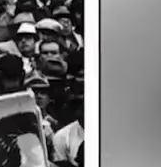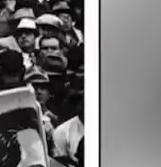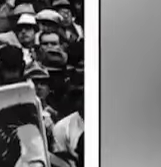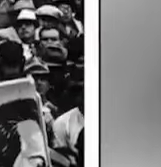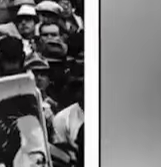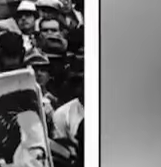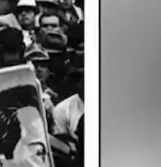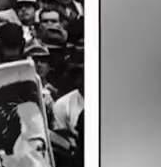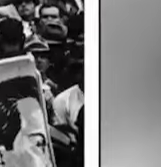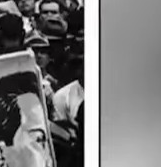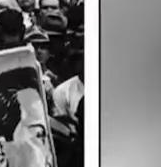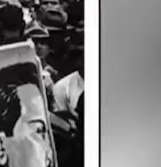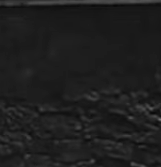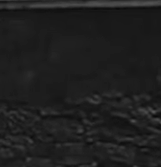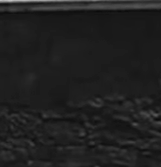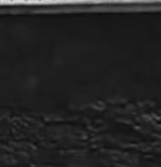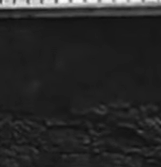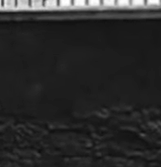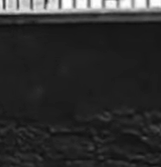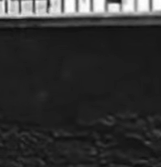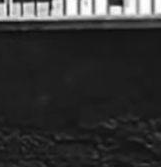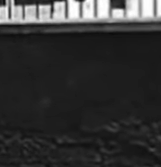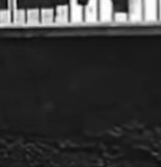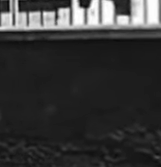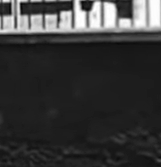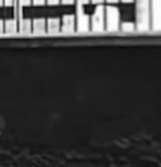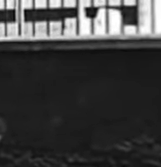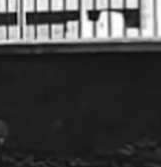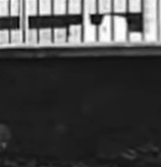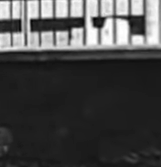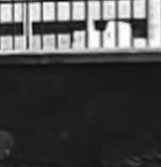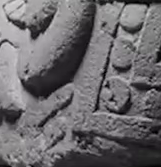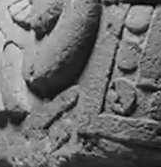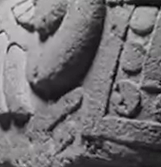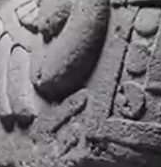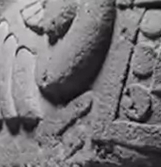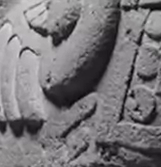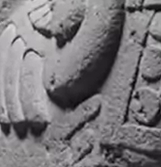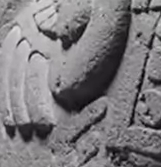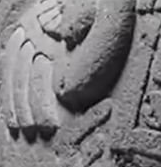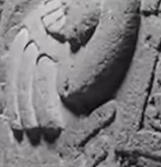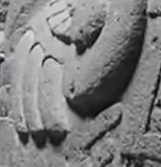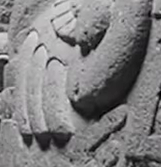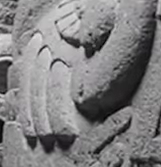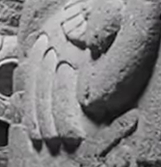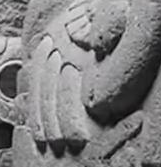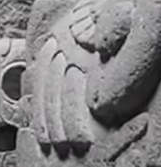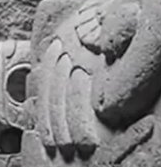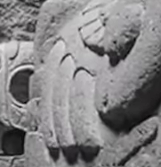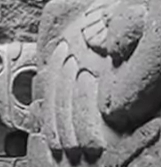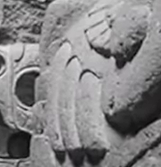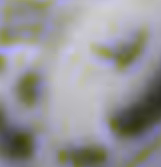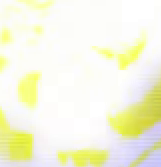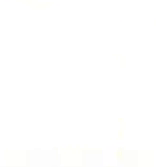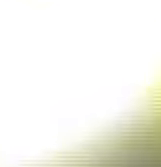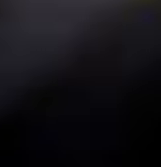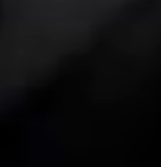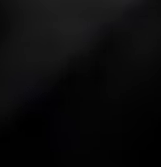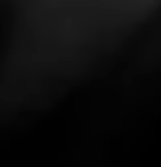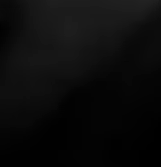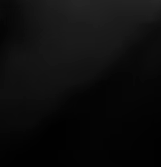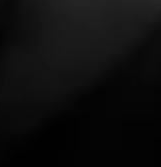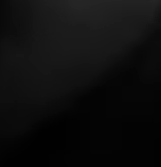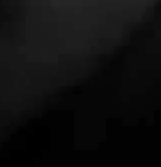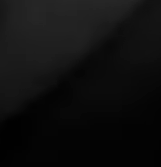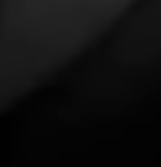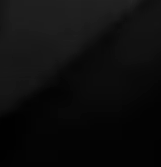la creación de instituciones como el Instituto Politécnico Nacional y el Instituto Nacional de Antropología e Historia. Bajo